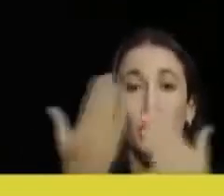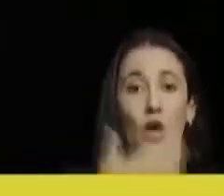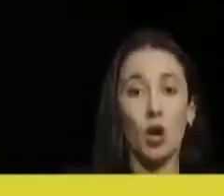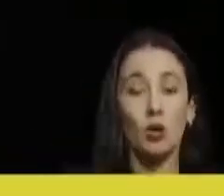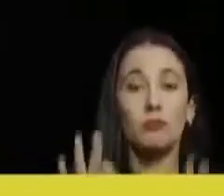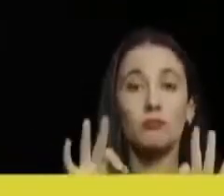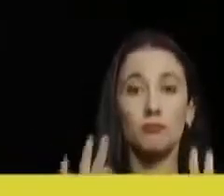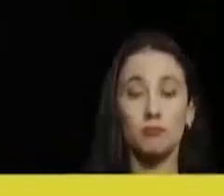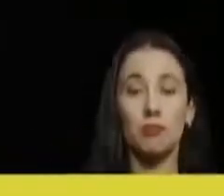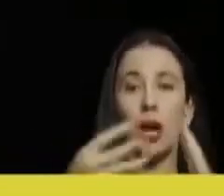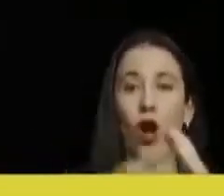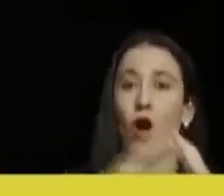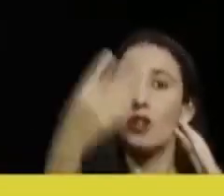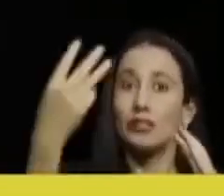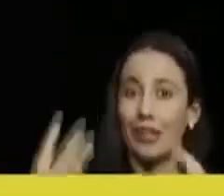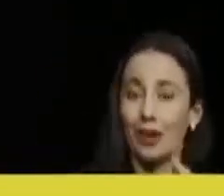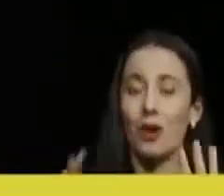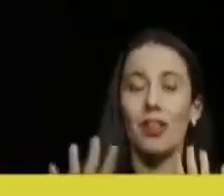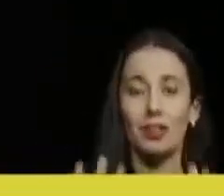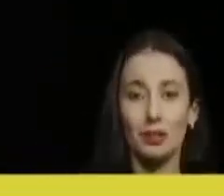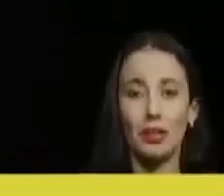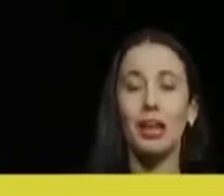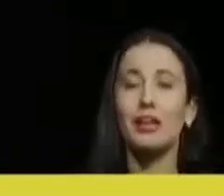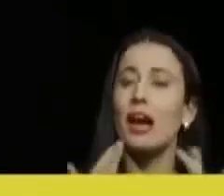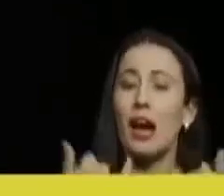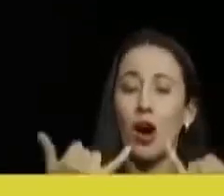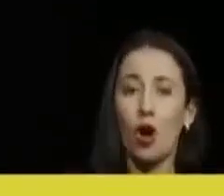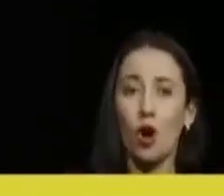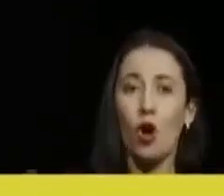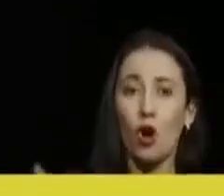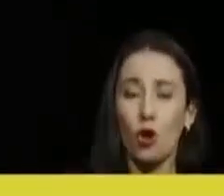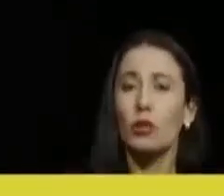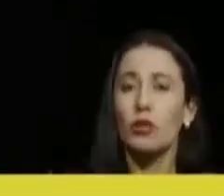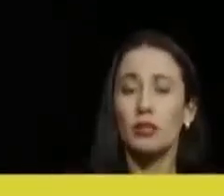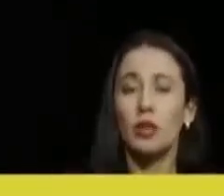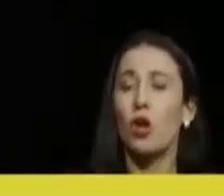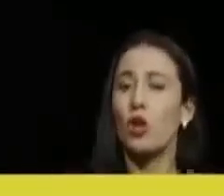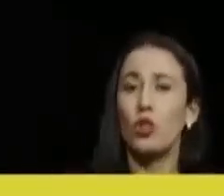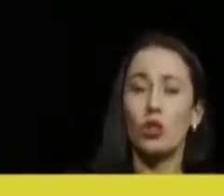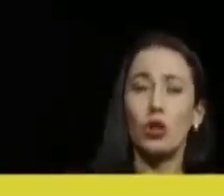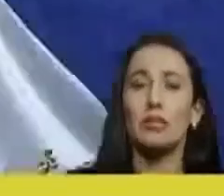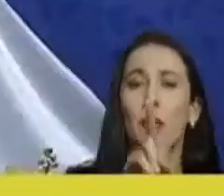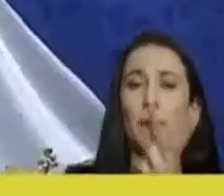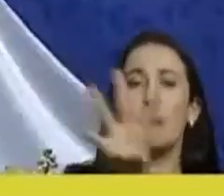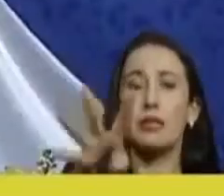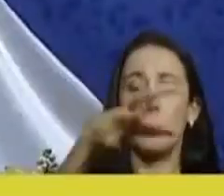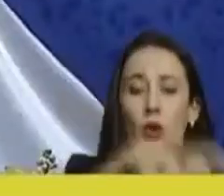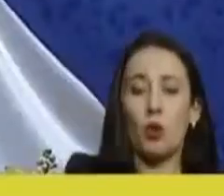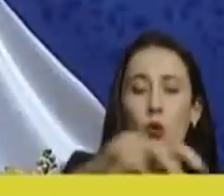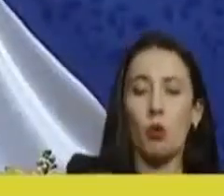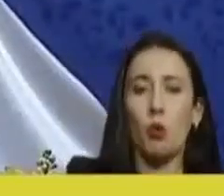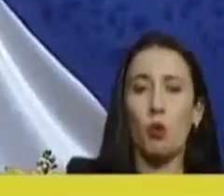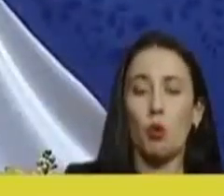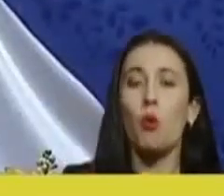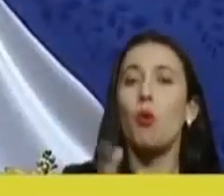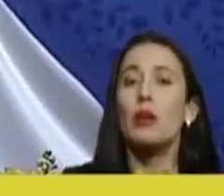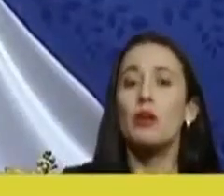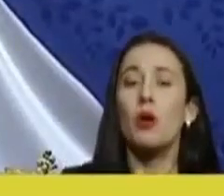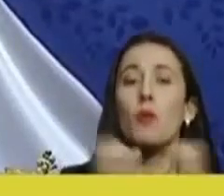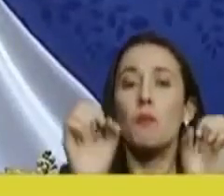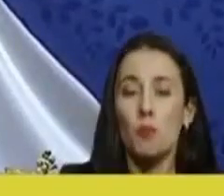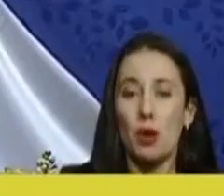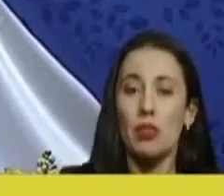el Consejo Nacional Electoral abre las puertas de las 24 delegaciones provinciales para que